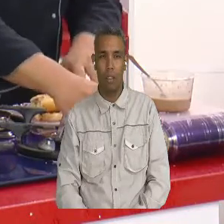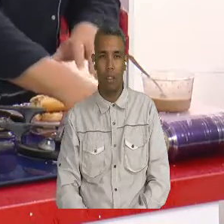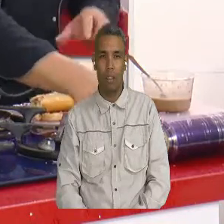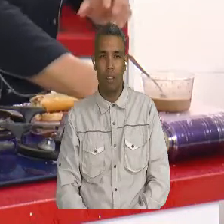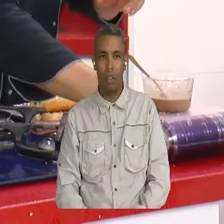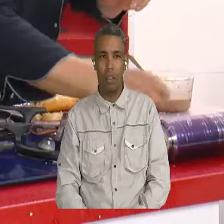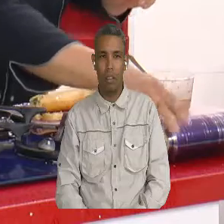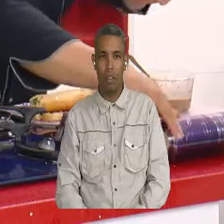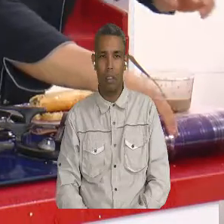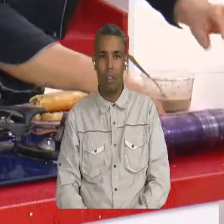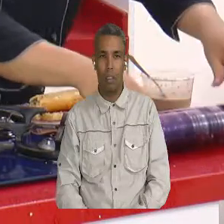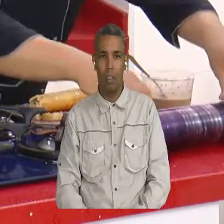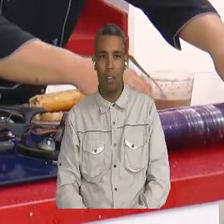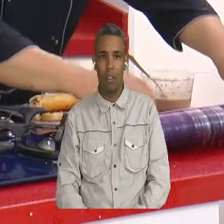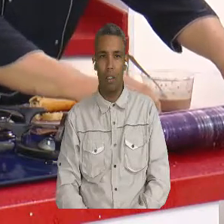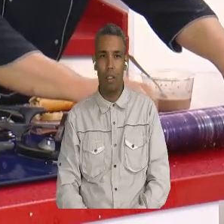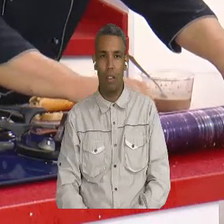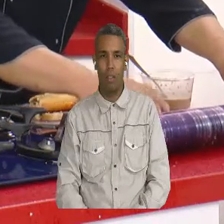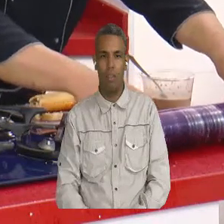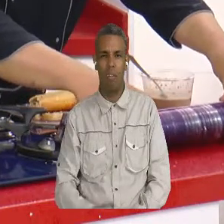caracterizo por aprovechar mucho